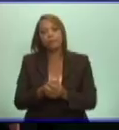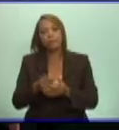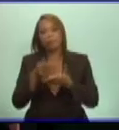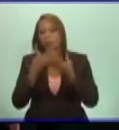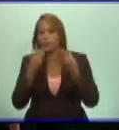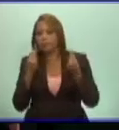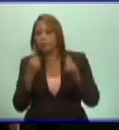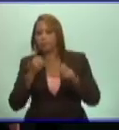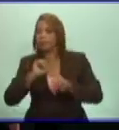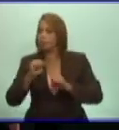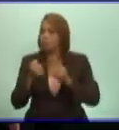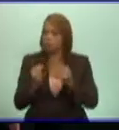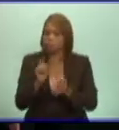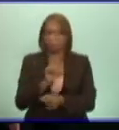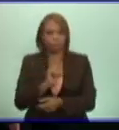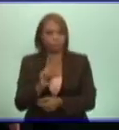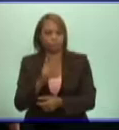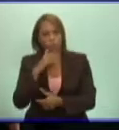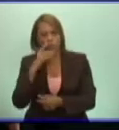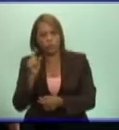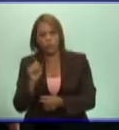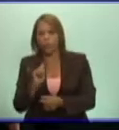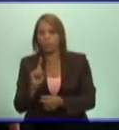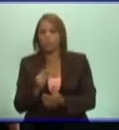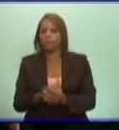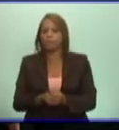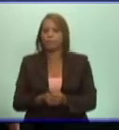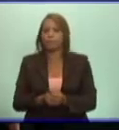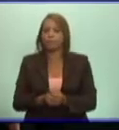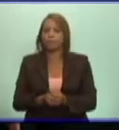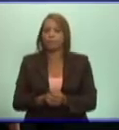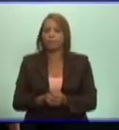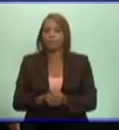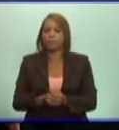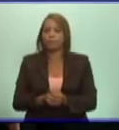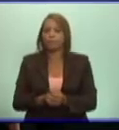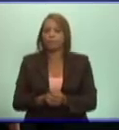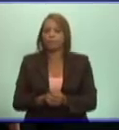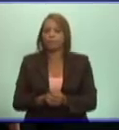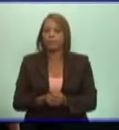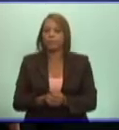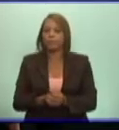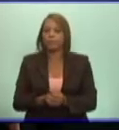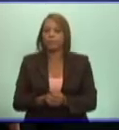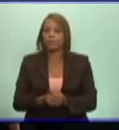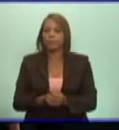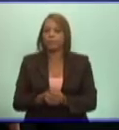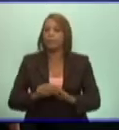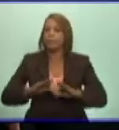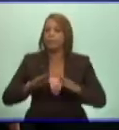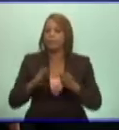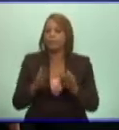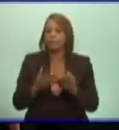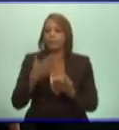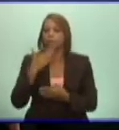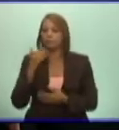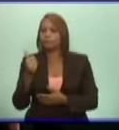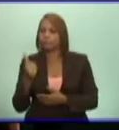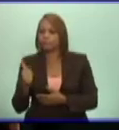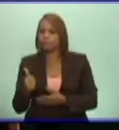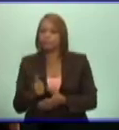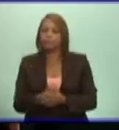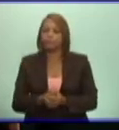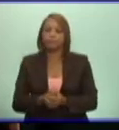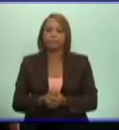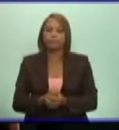rigor, para nada pierde control de lo que se va a hacer para medir la calidad del aprendizaje de los niños. Todo